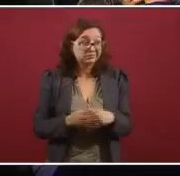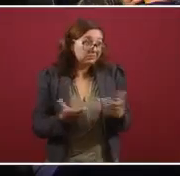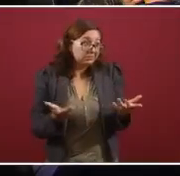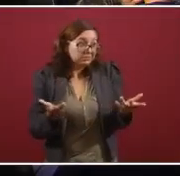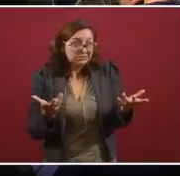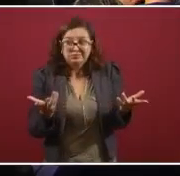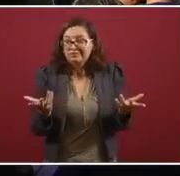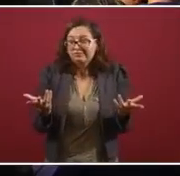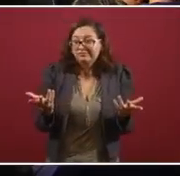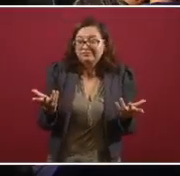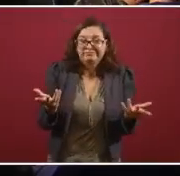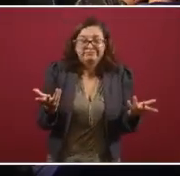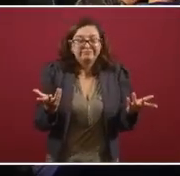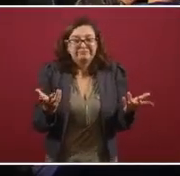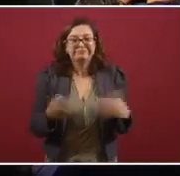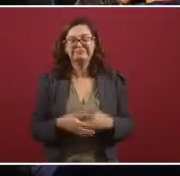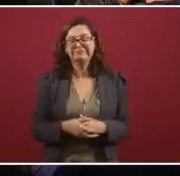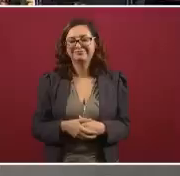empecemos.